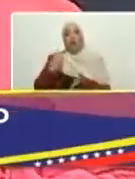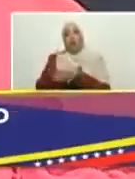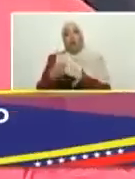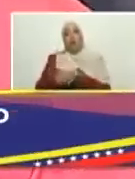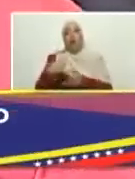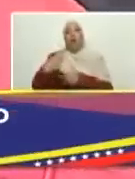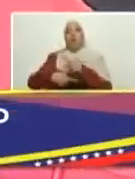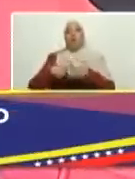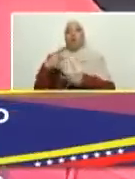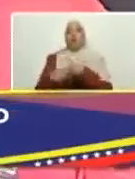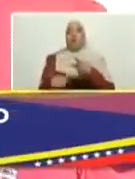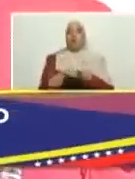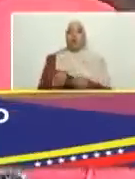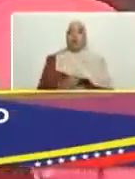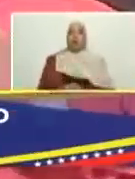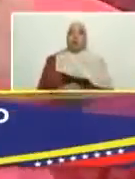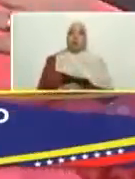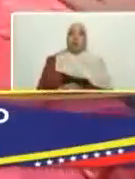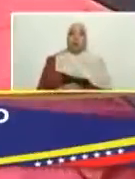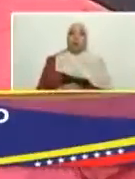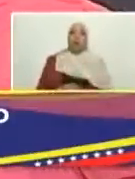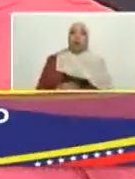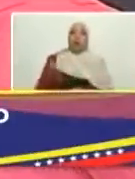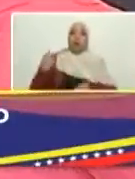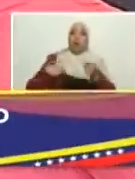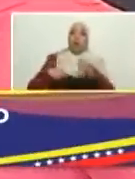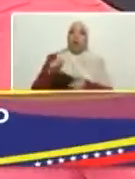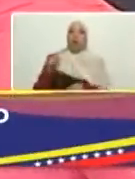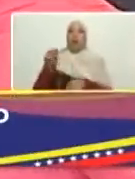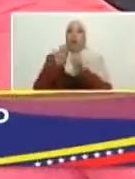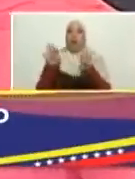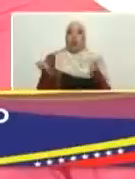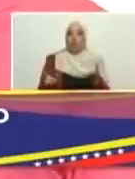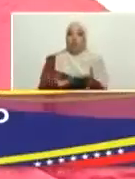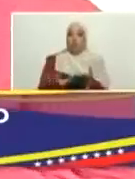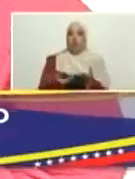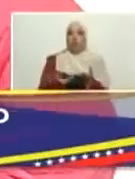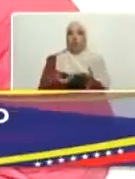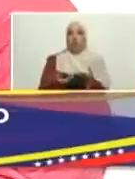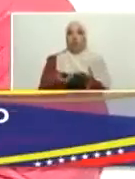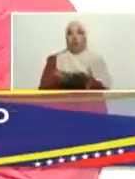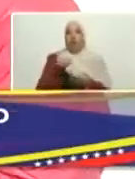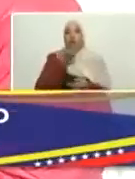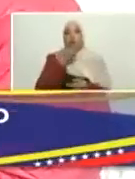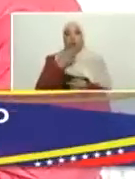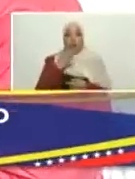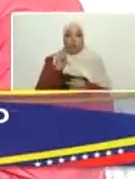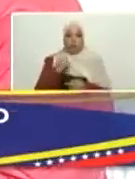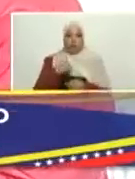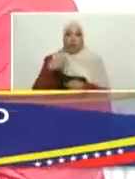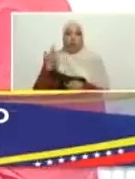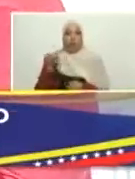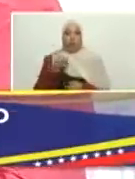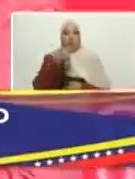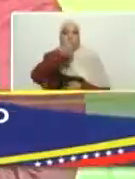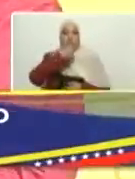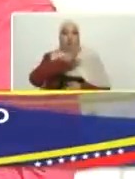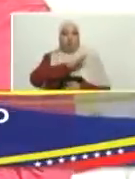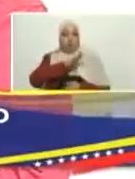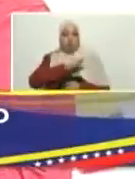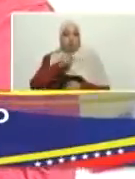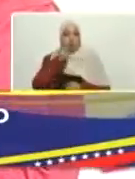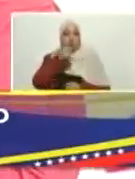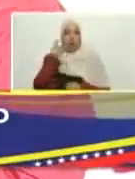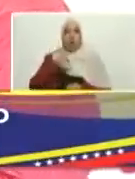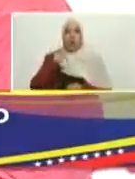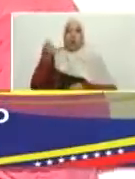productos, los bienes y servicios que te venden en el mundo, ¿verdad? Si yo agarro este micrófono, si fuera mío, y tú lo